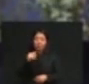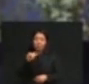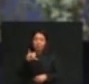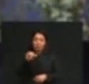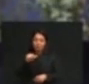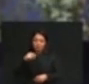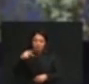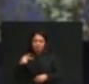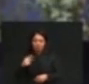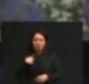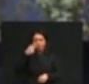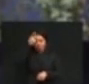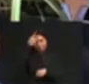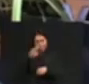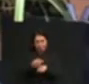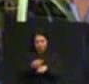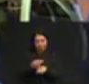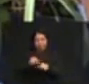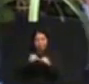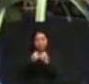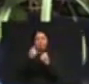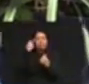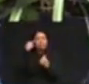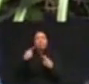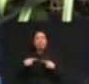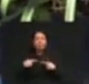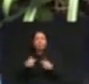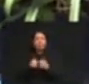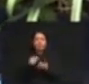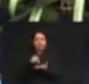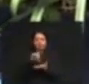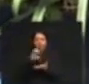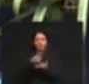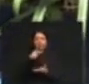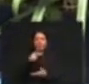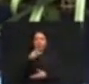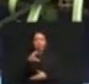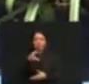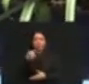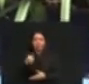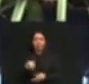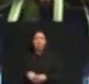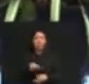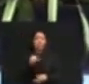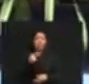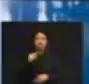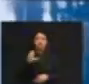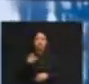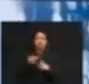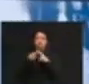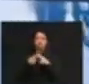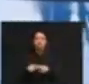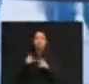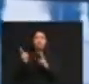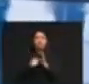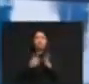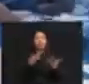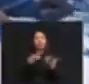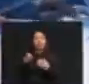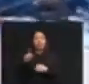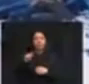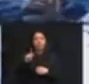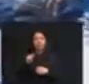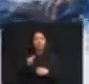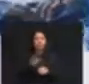Asociación Pro Personas con Parálisis Cerebral. APAC es una organización muy única porque nace en 1970 con la intención de